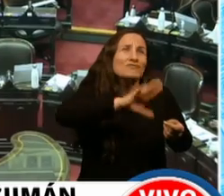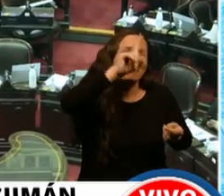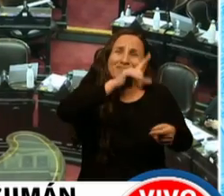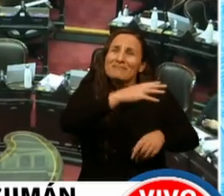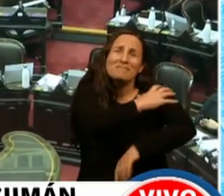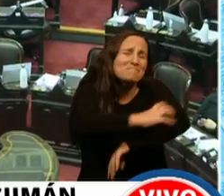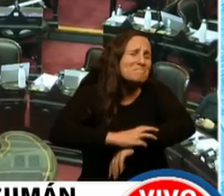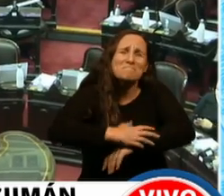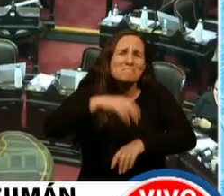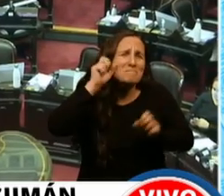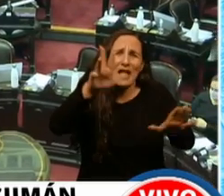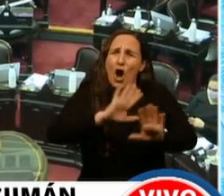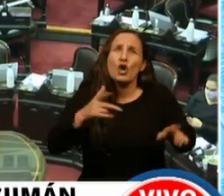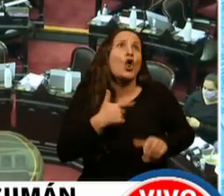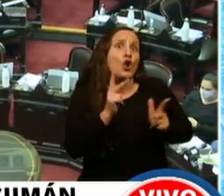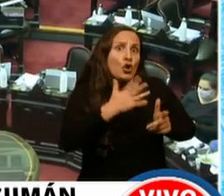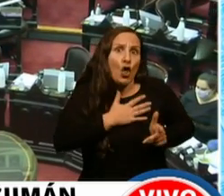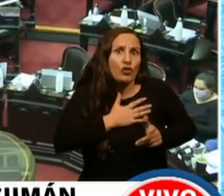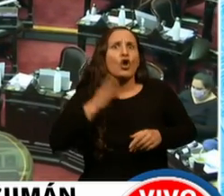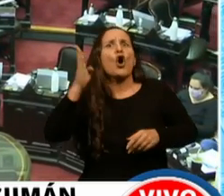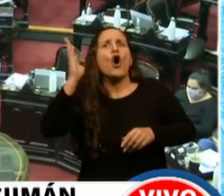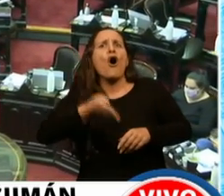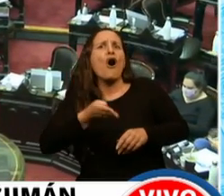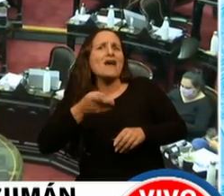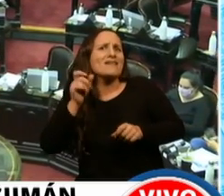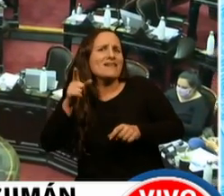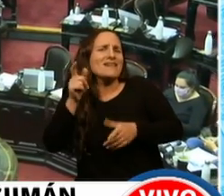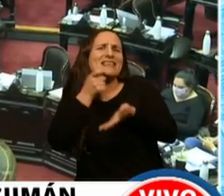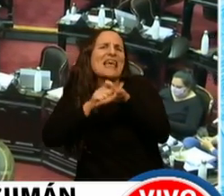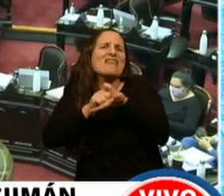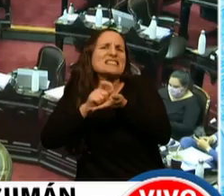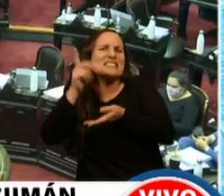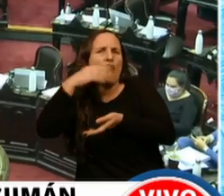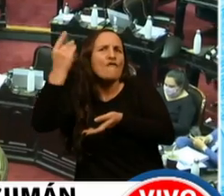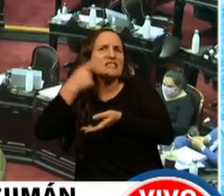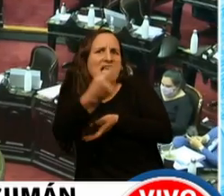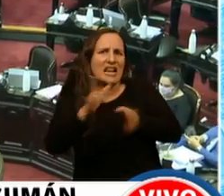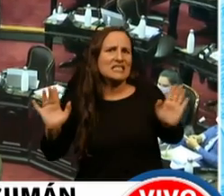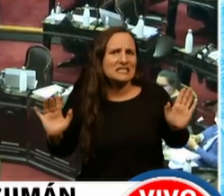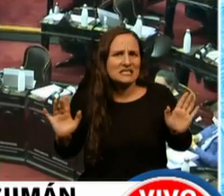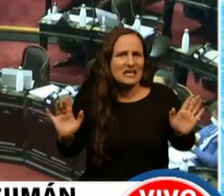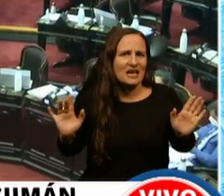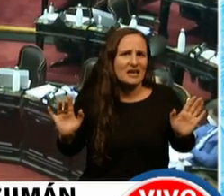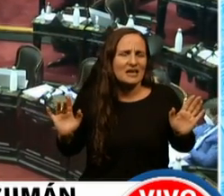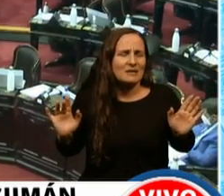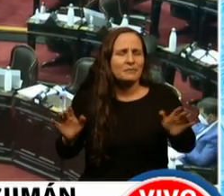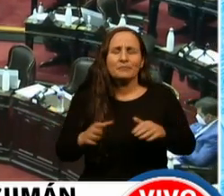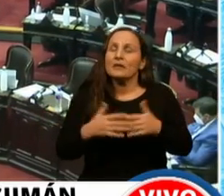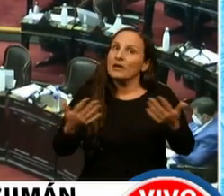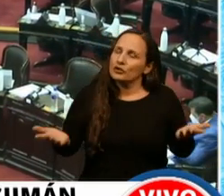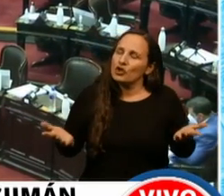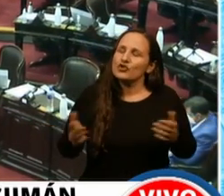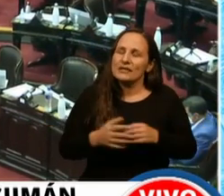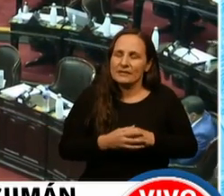que tenemos y no lo digo sólo lo dicen las estadísticas oficiales señor presidente entonces si la cuenta